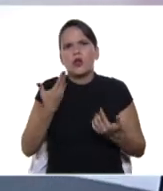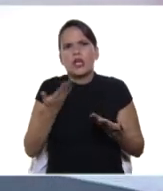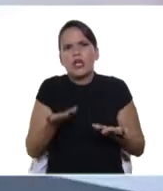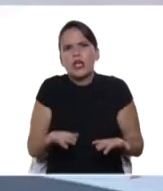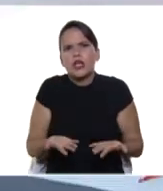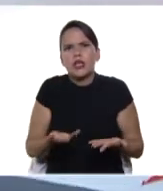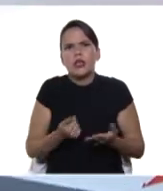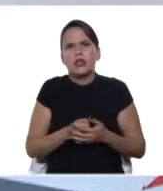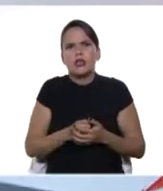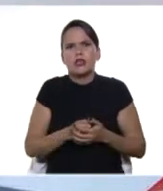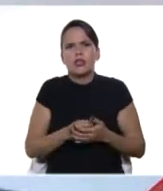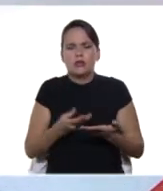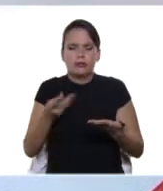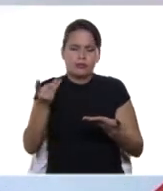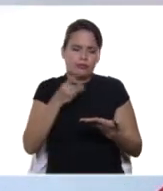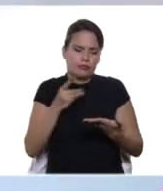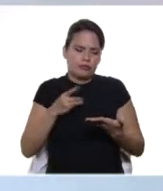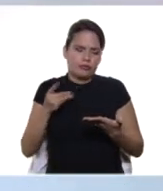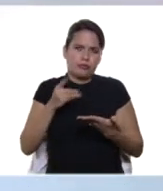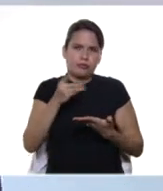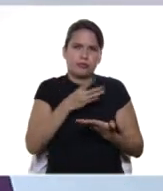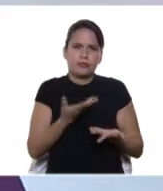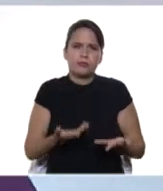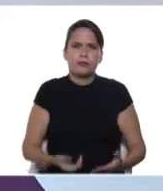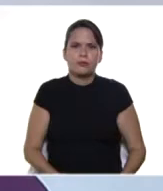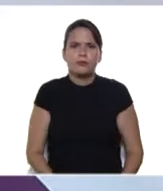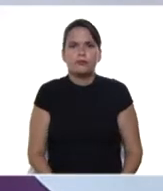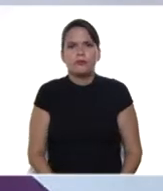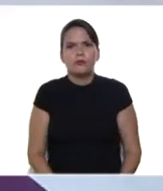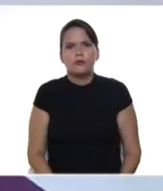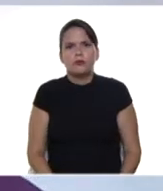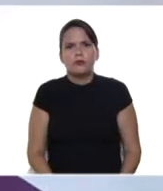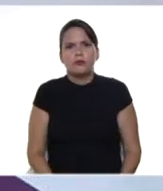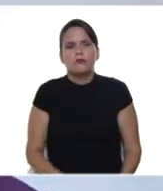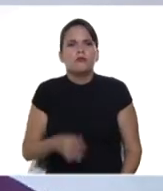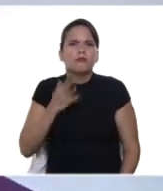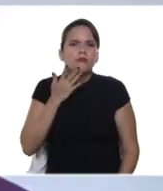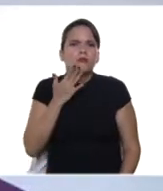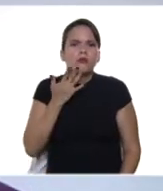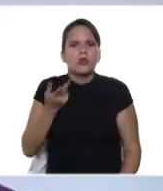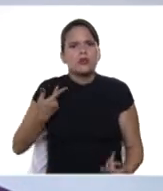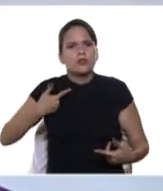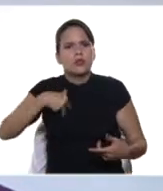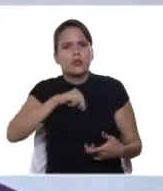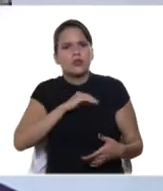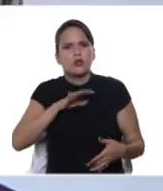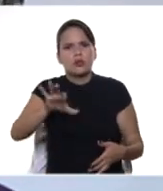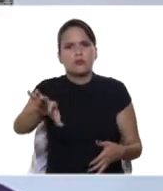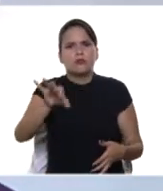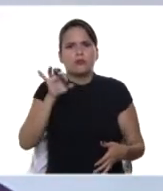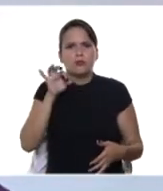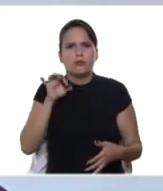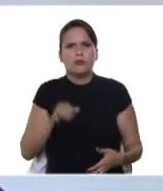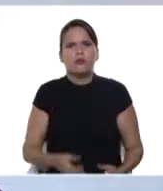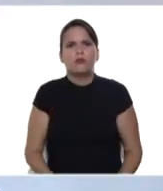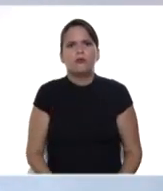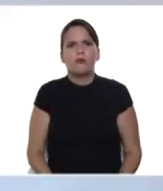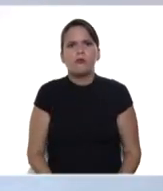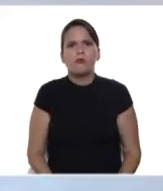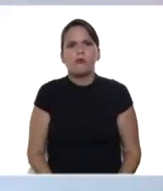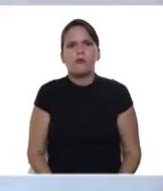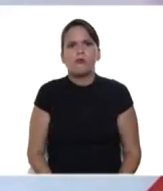es los dibujos. Bien, por ejemplo, si nosotros agarramos